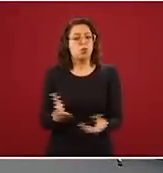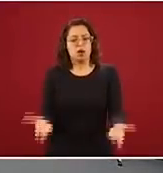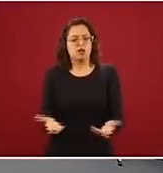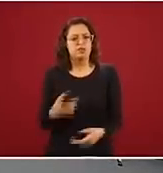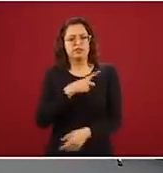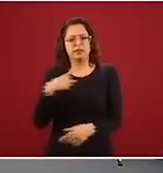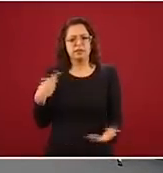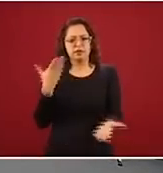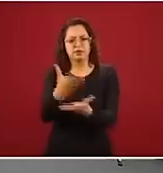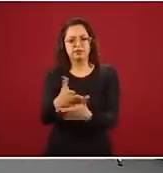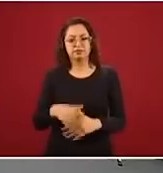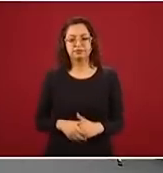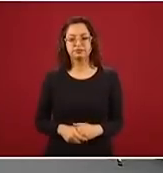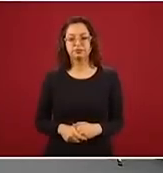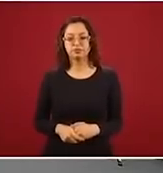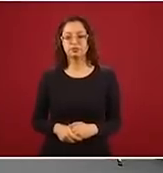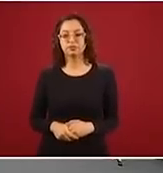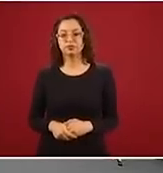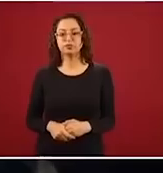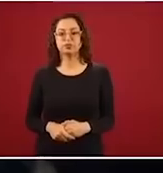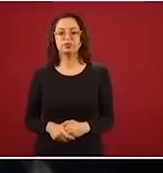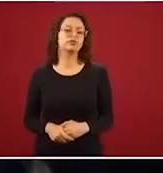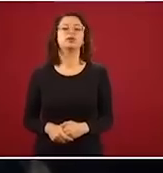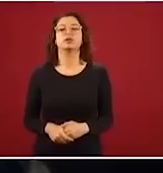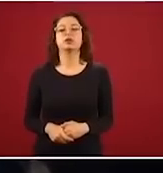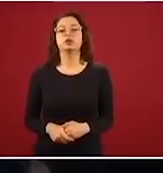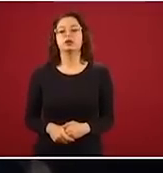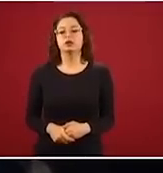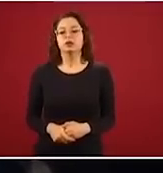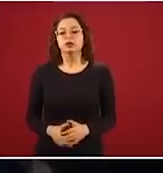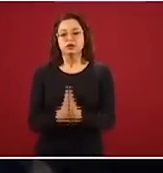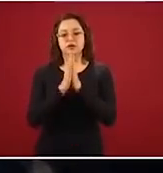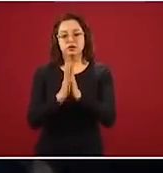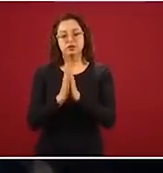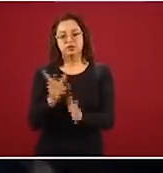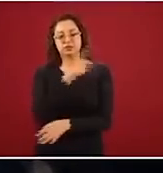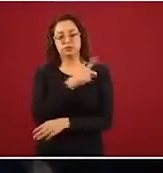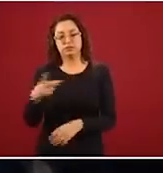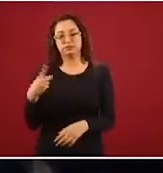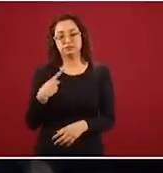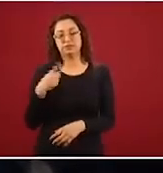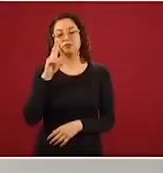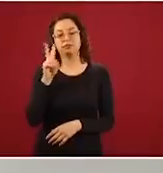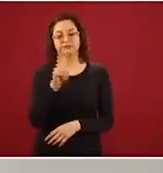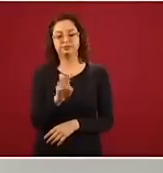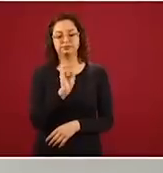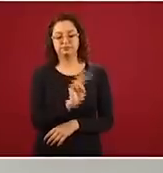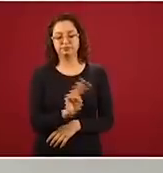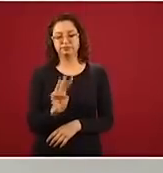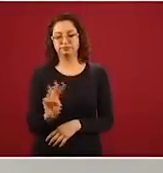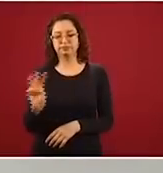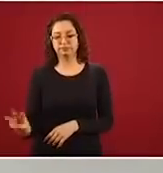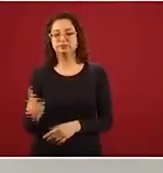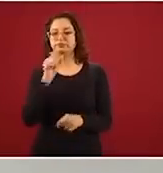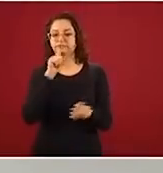es a dónde debe de ir? Por favor, consulten y lo vamos a hacer público en las redes sociales, pero está en el micrositio, lo informamos.